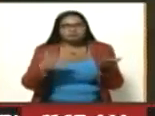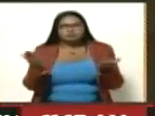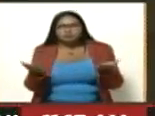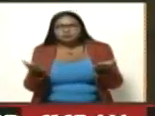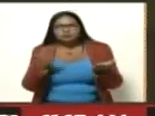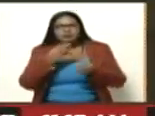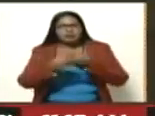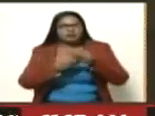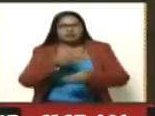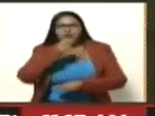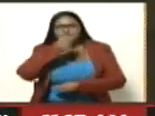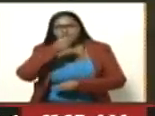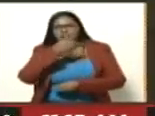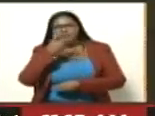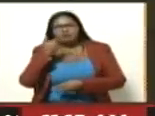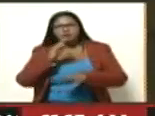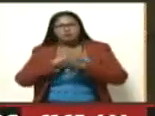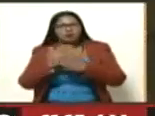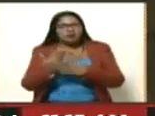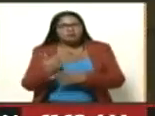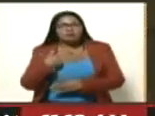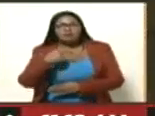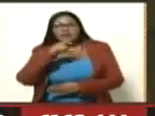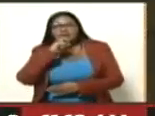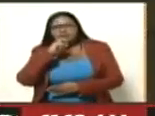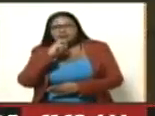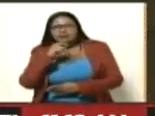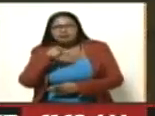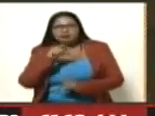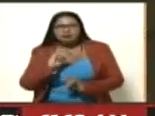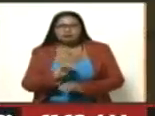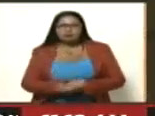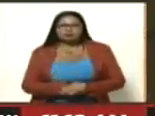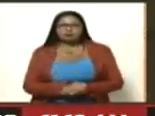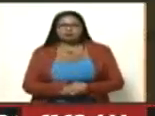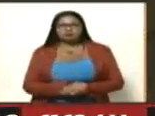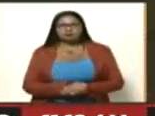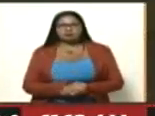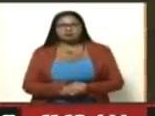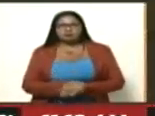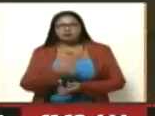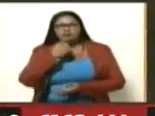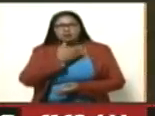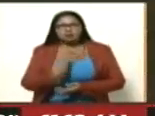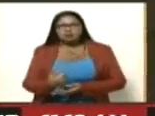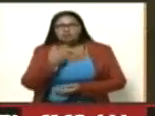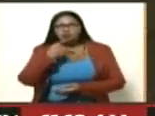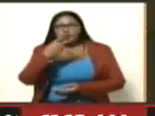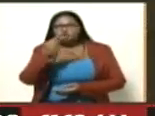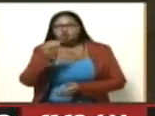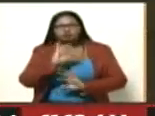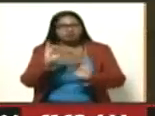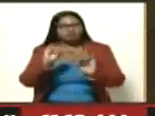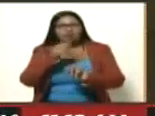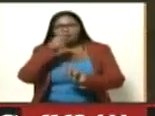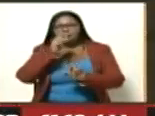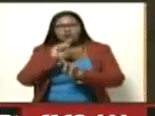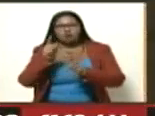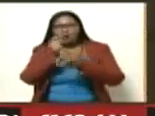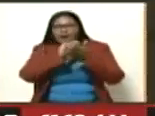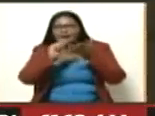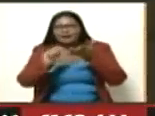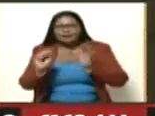una entrevista? Porque es que me cuesta mucho esto. Y el presidente me dice, no, nada de eso, ponte a